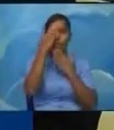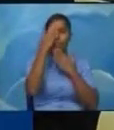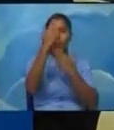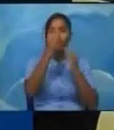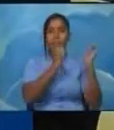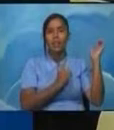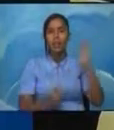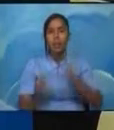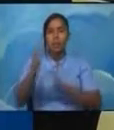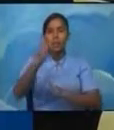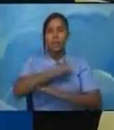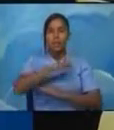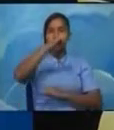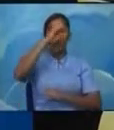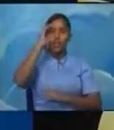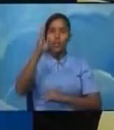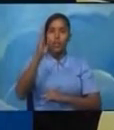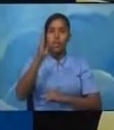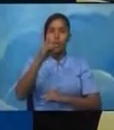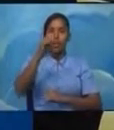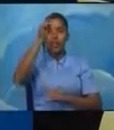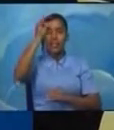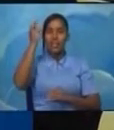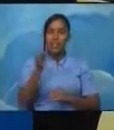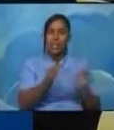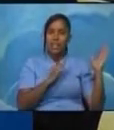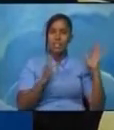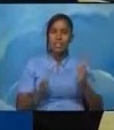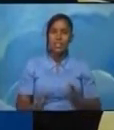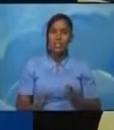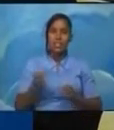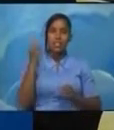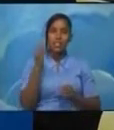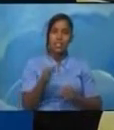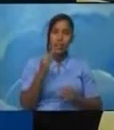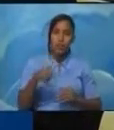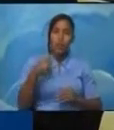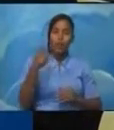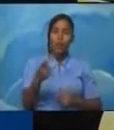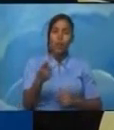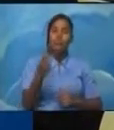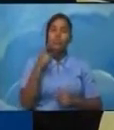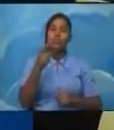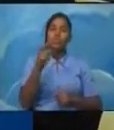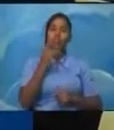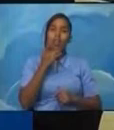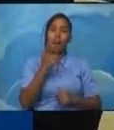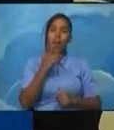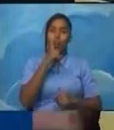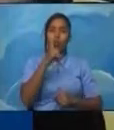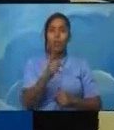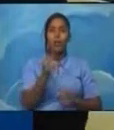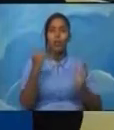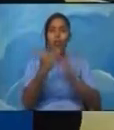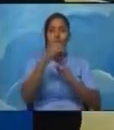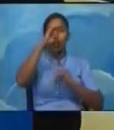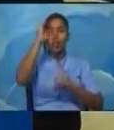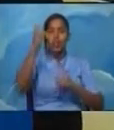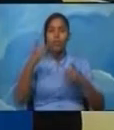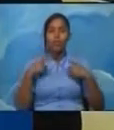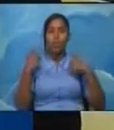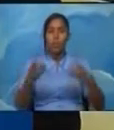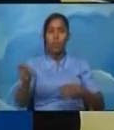la presencia del Señor. El creyente siempre cuando ofende al Señor, que siempre lo hacemos,